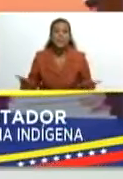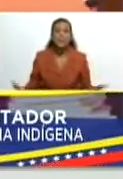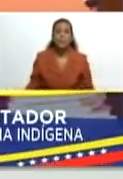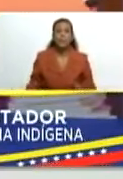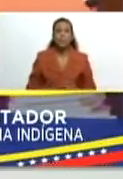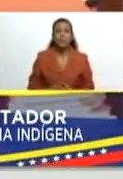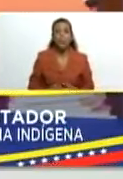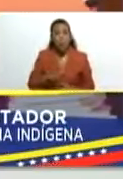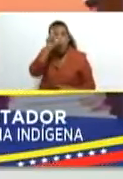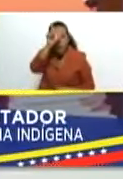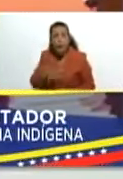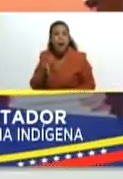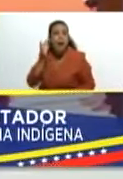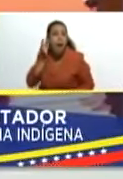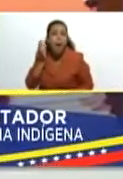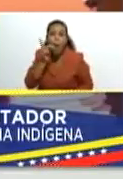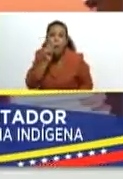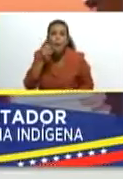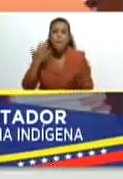un nuevo hombre.